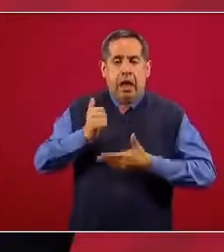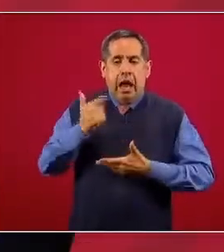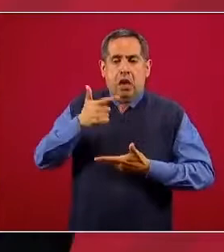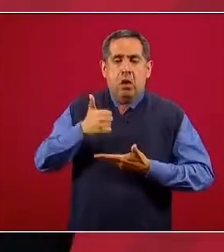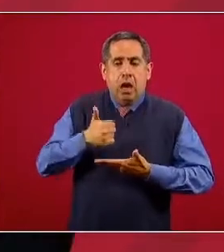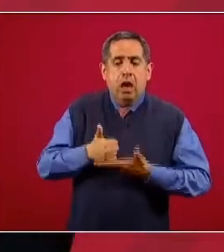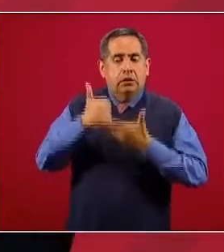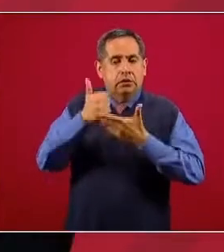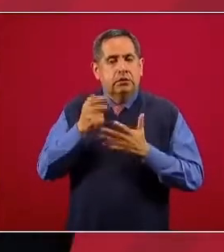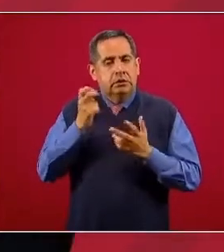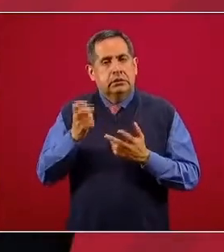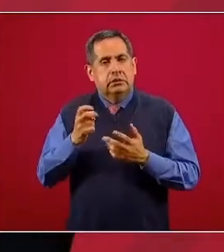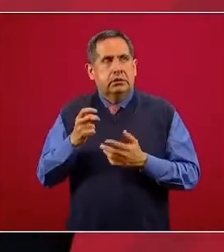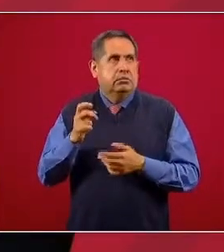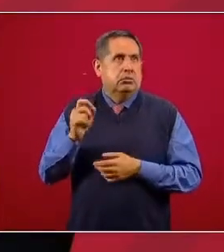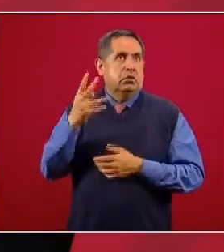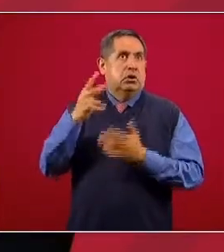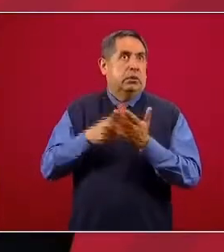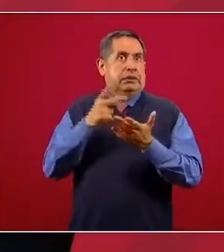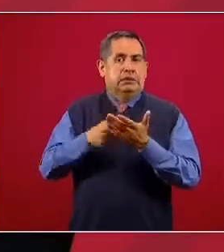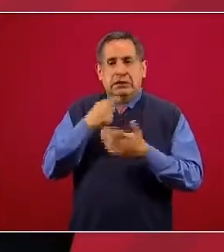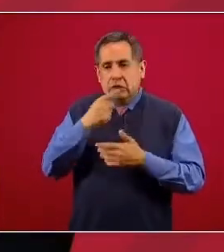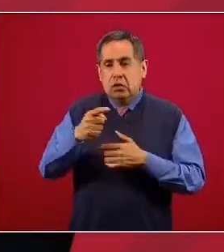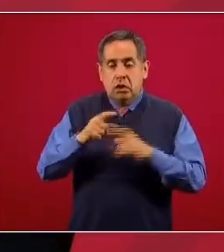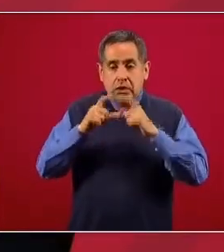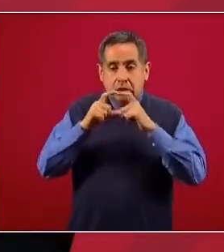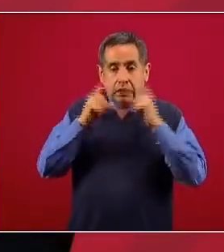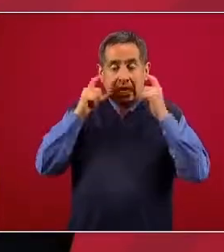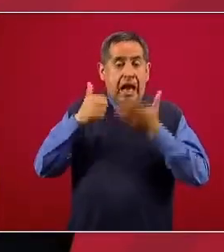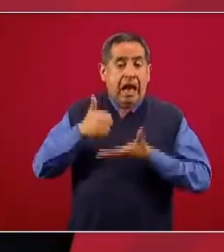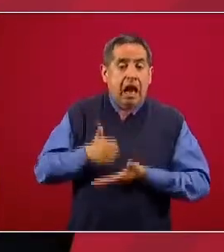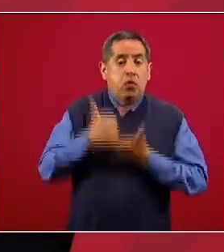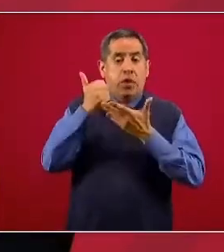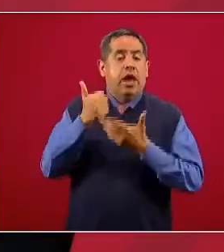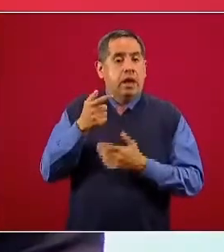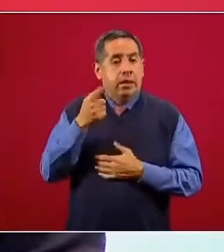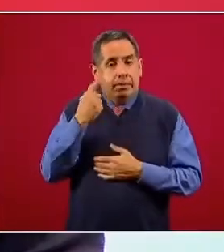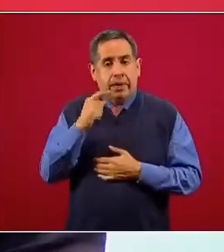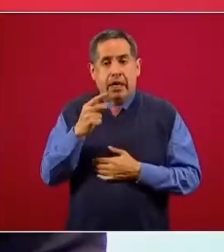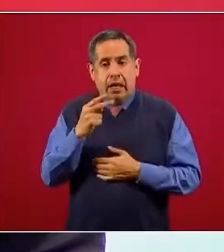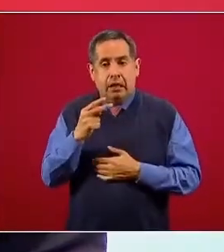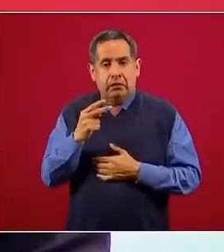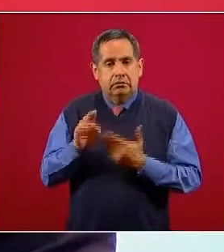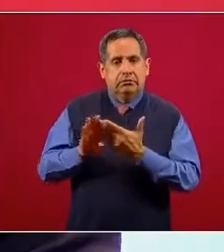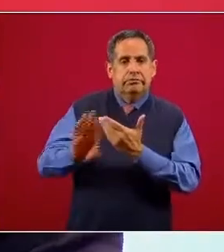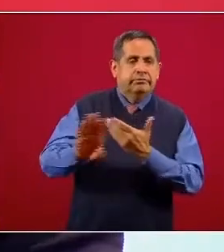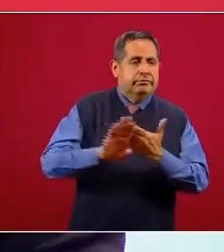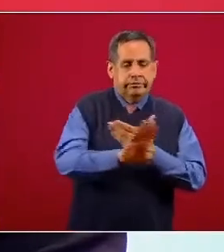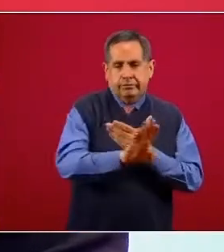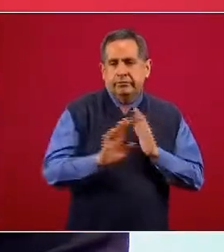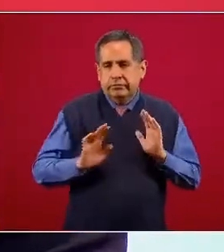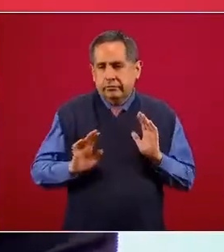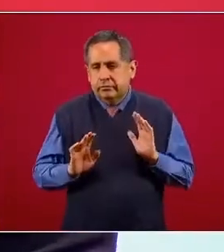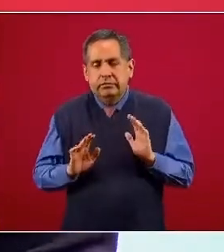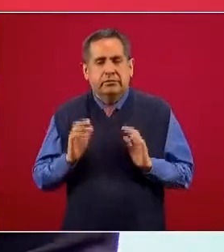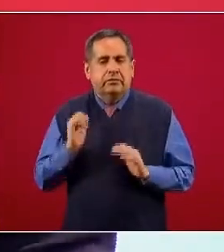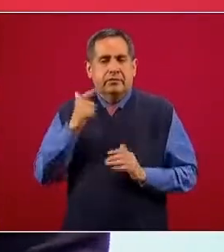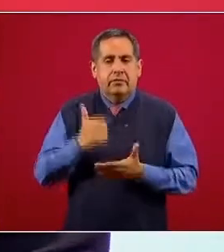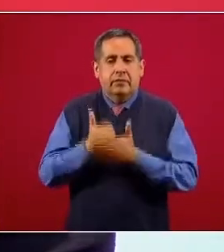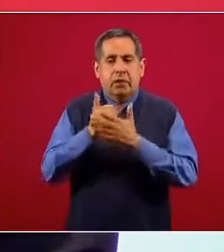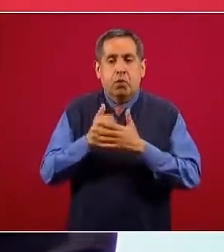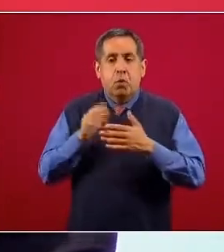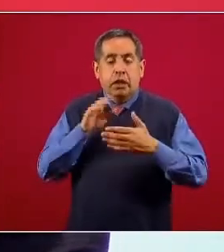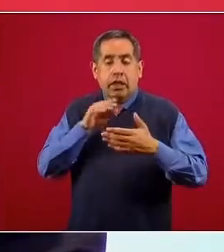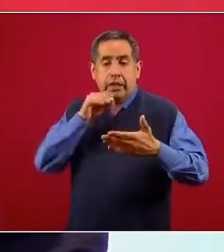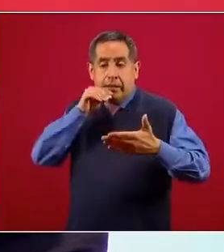sería la 24ª vez que lo digo aquí, auxiliar de la prevención, porque interfiere